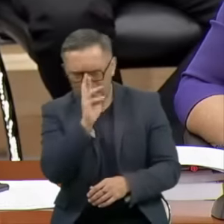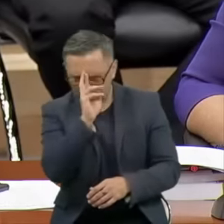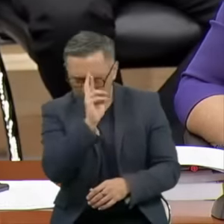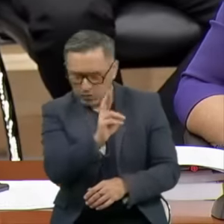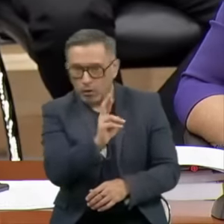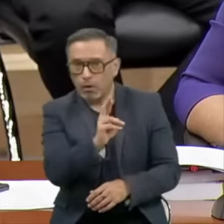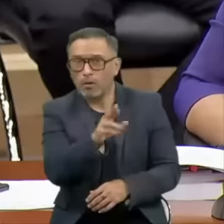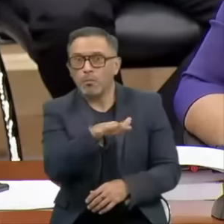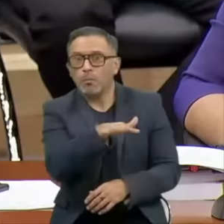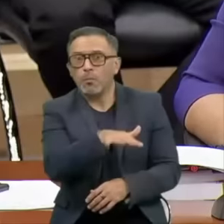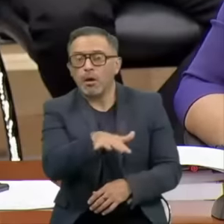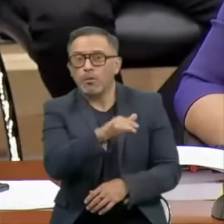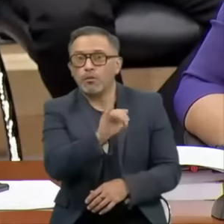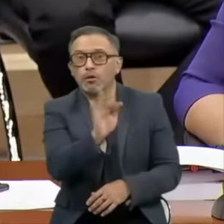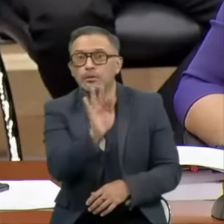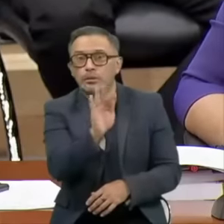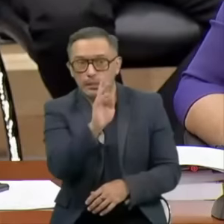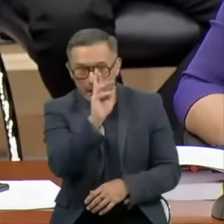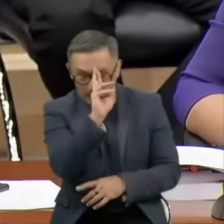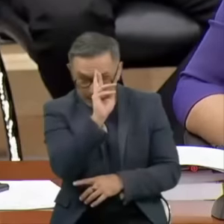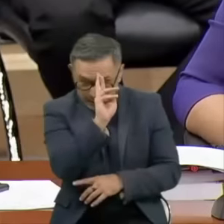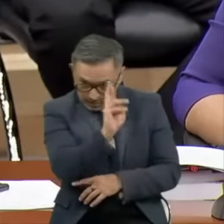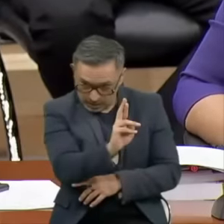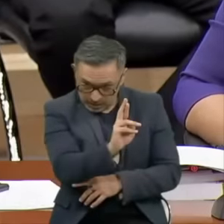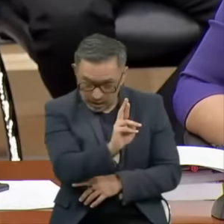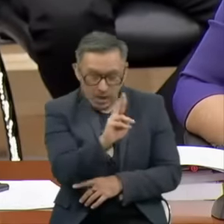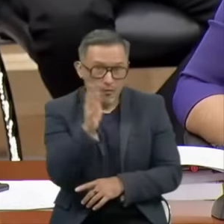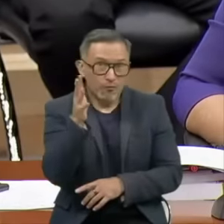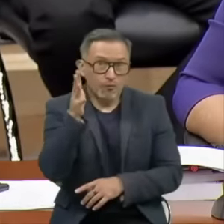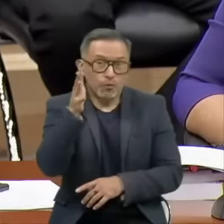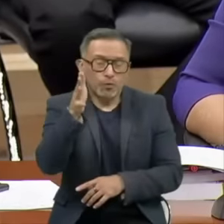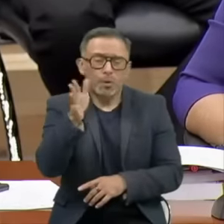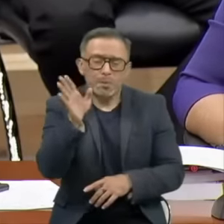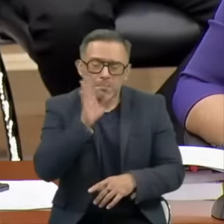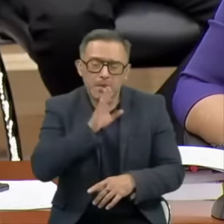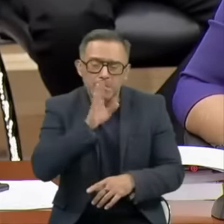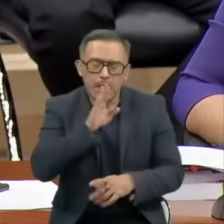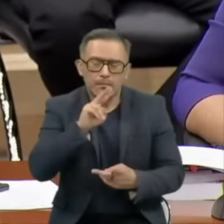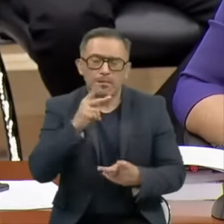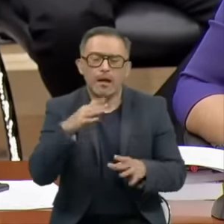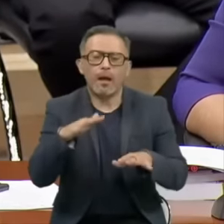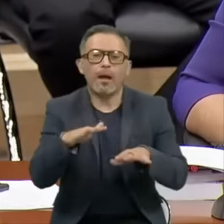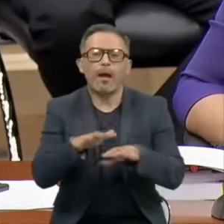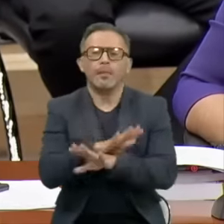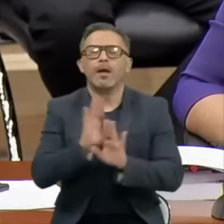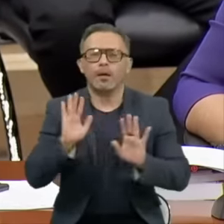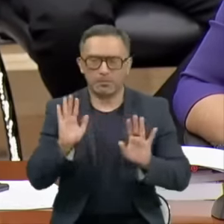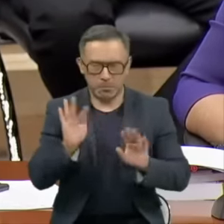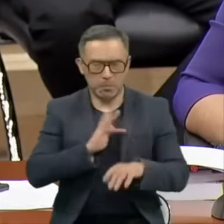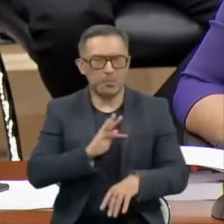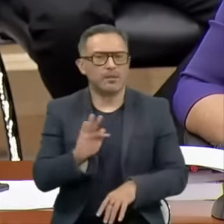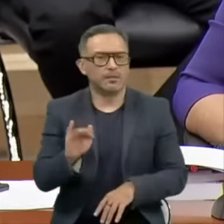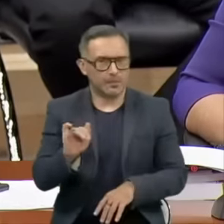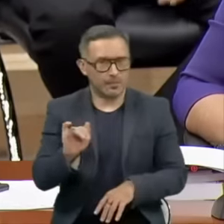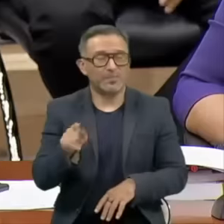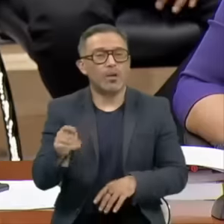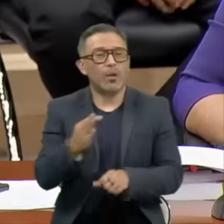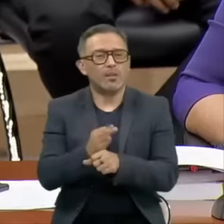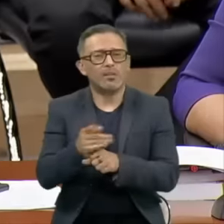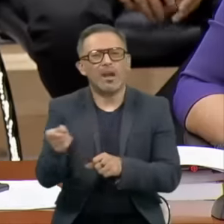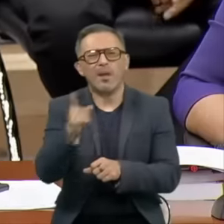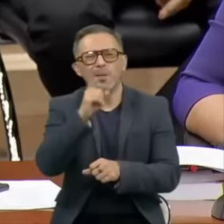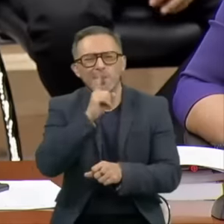respetan, su suerte va a cambiar. Yo creo que ha quedado acreditado que la mentira, el denuesto, la